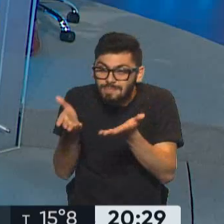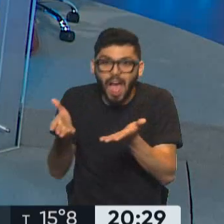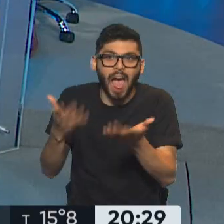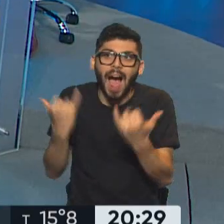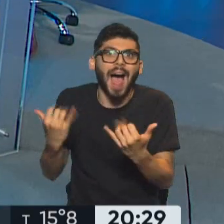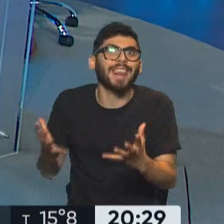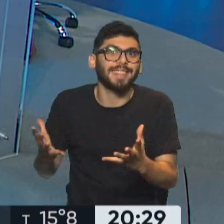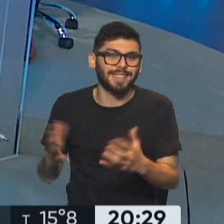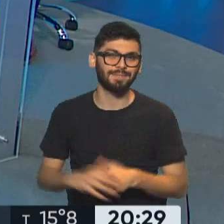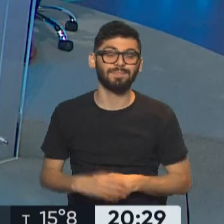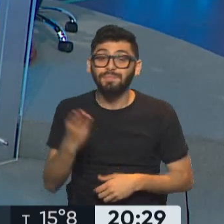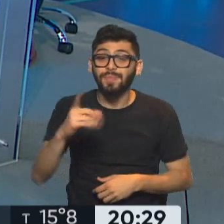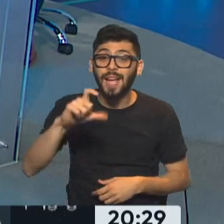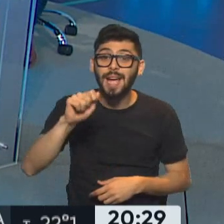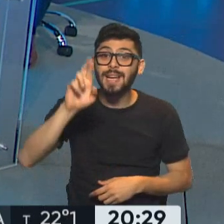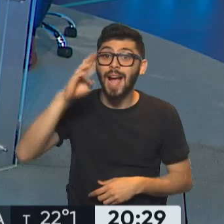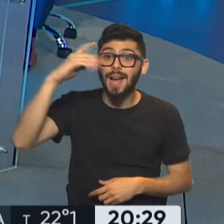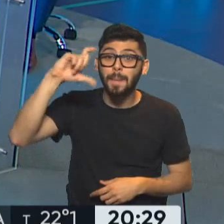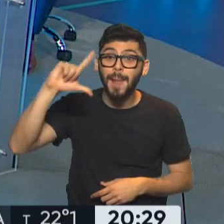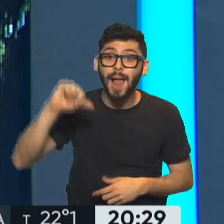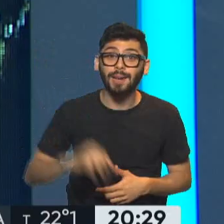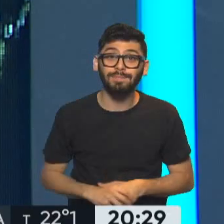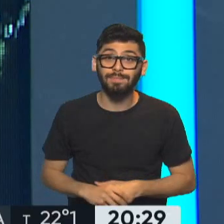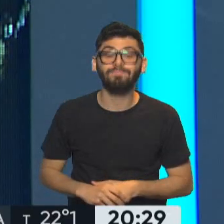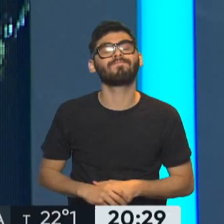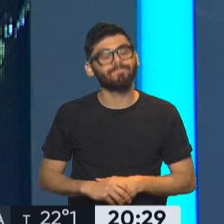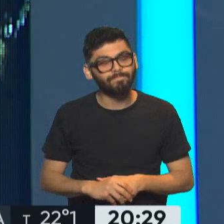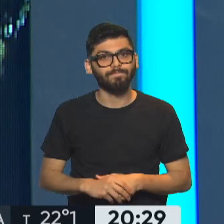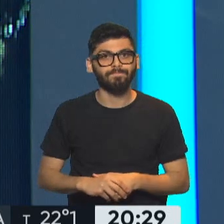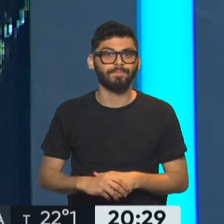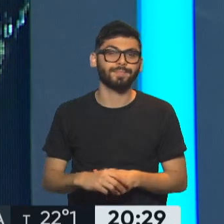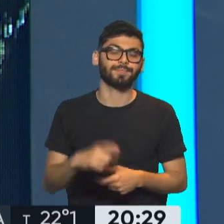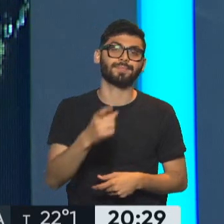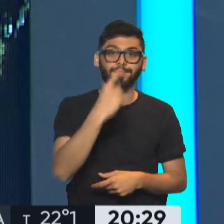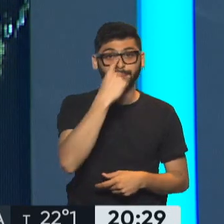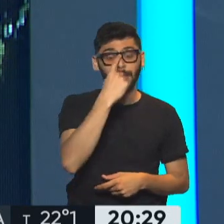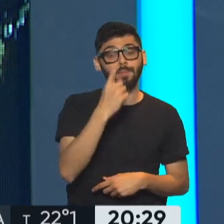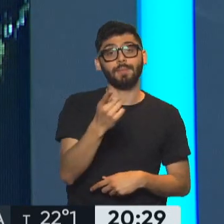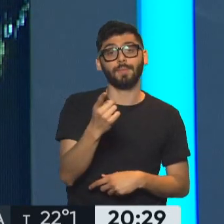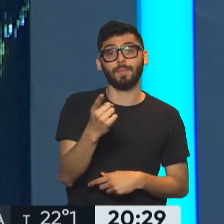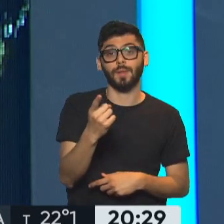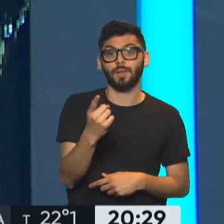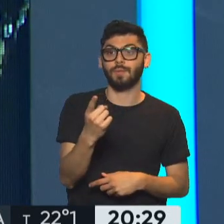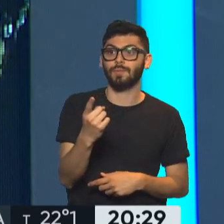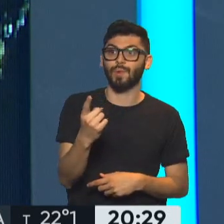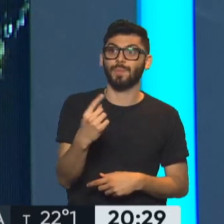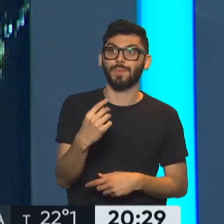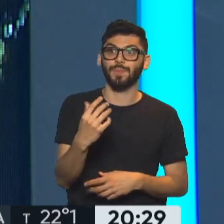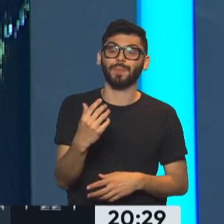Bien. ¿Carmela? Sí, la verdad que bueno, es un paso adelante, es una esperanza para el futuro, la